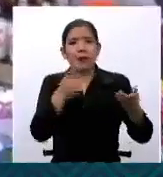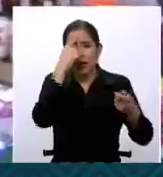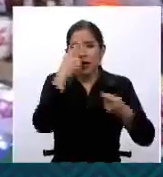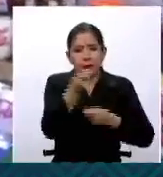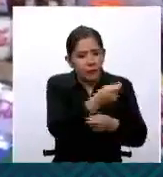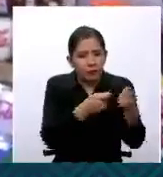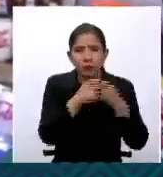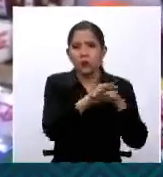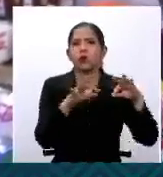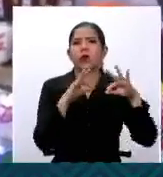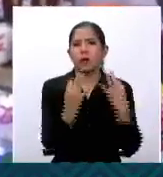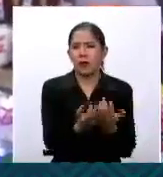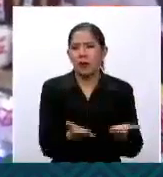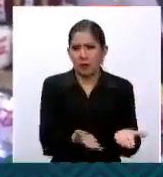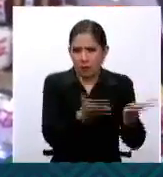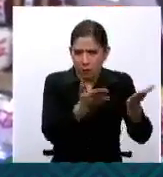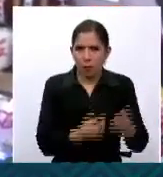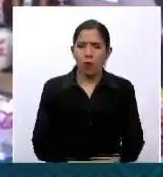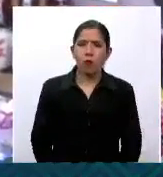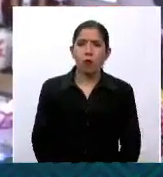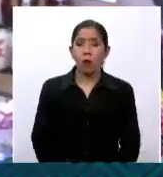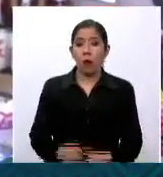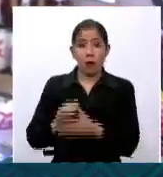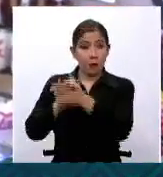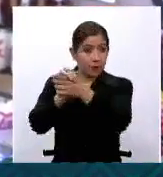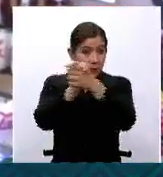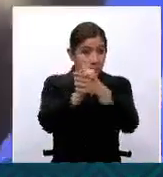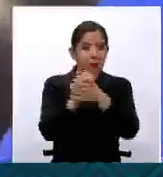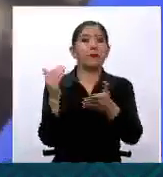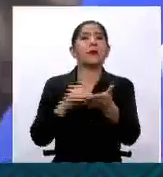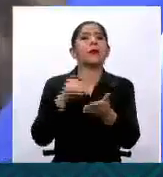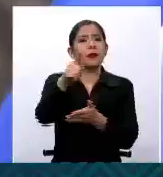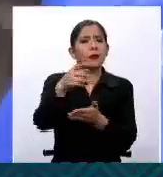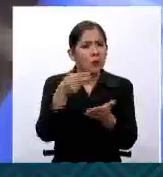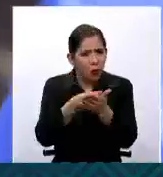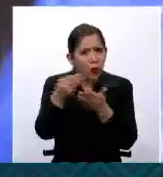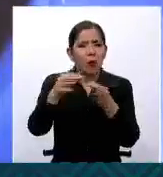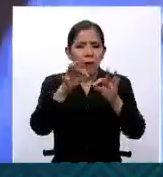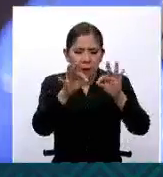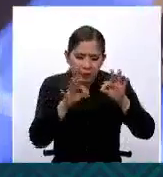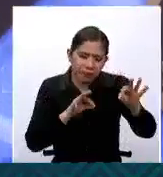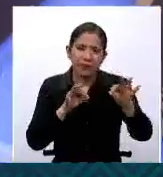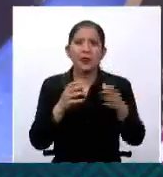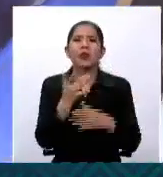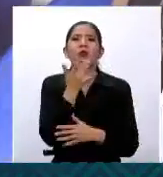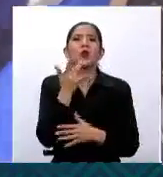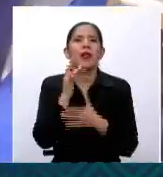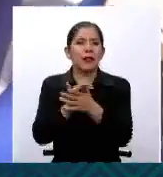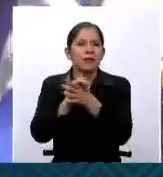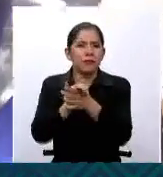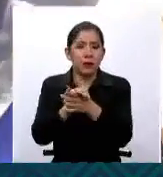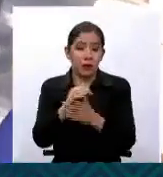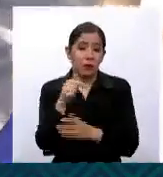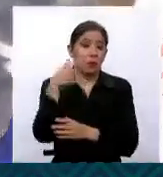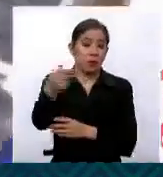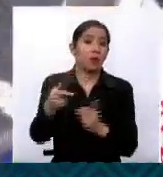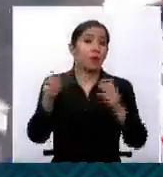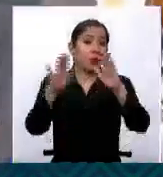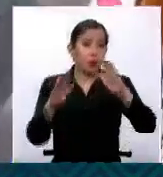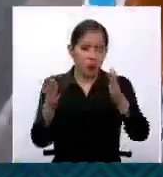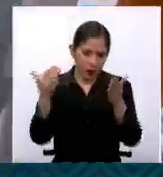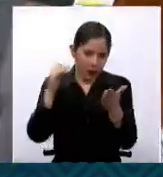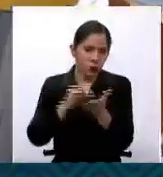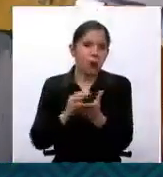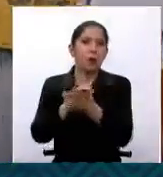sus familias, ¿no? Es así que una vez más instan a la población a adquirir su boleto de la Lotería Nacional, ya que este domingo se realizará un